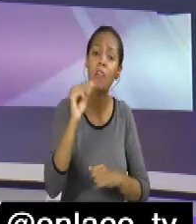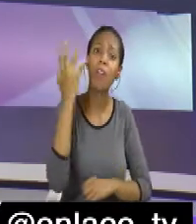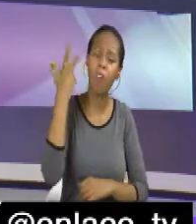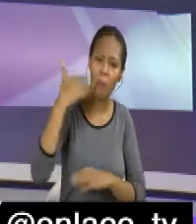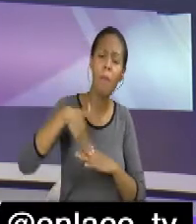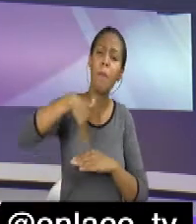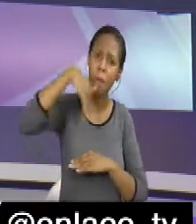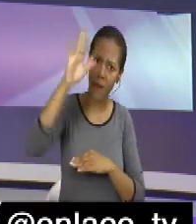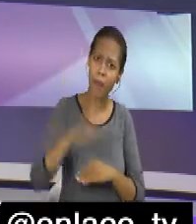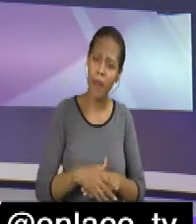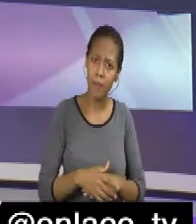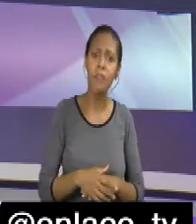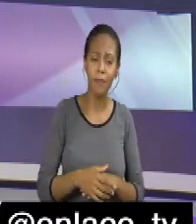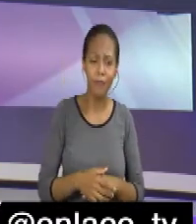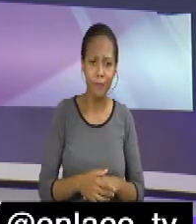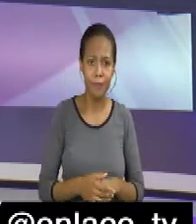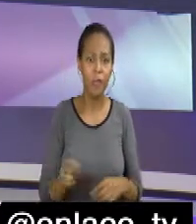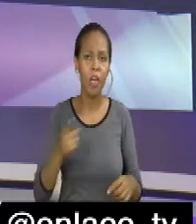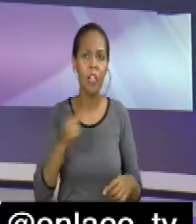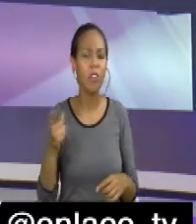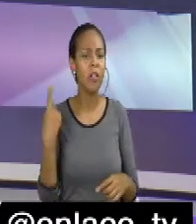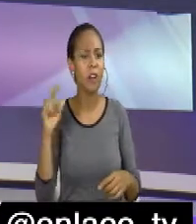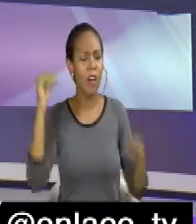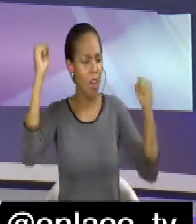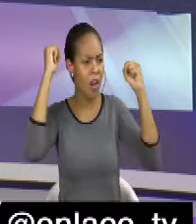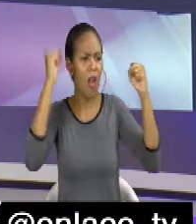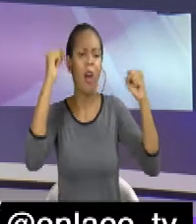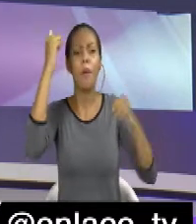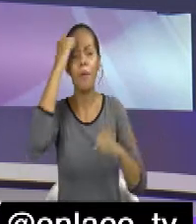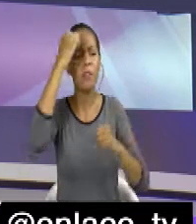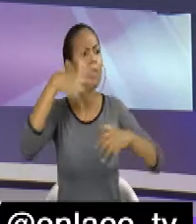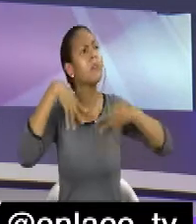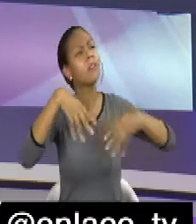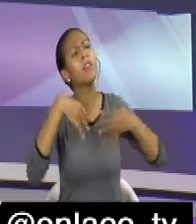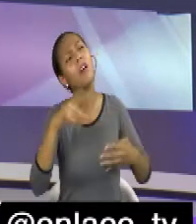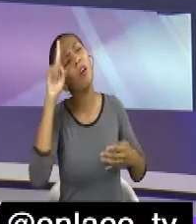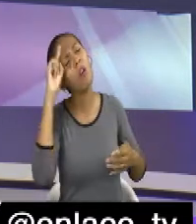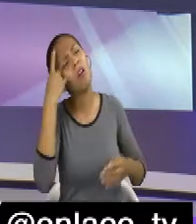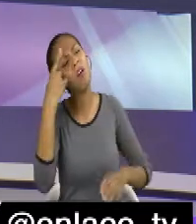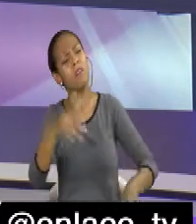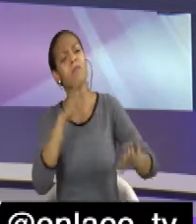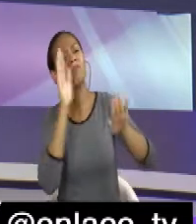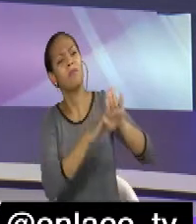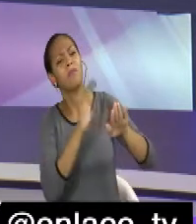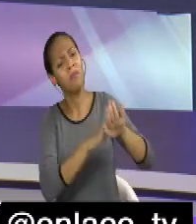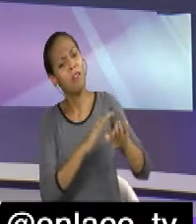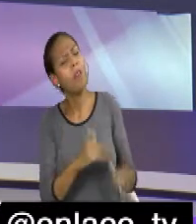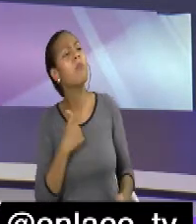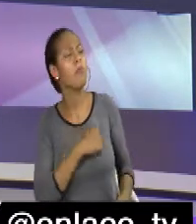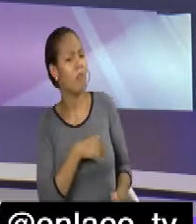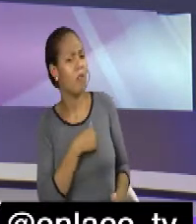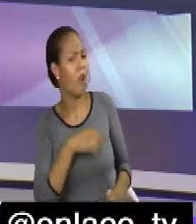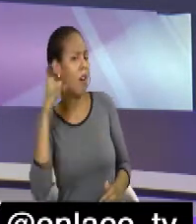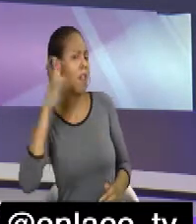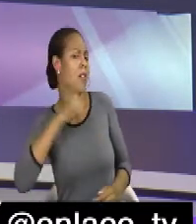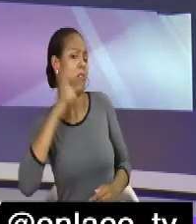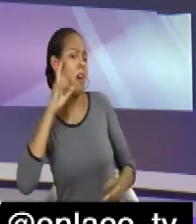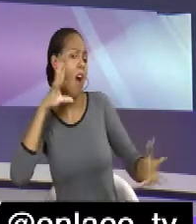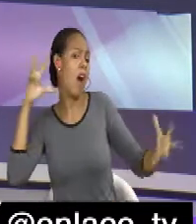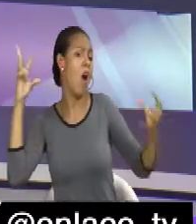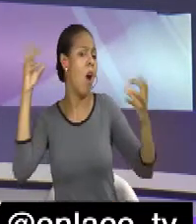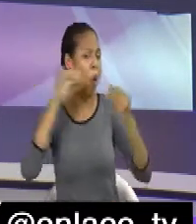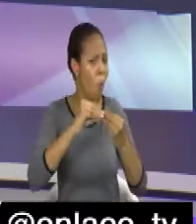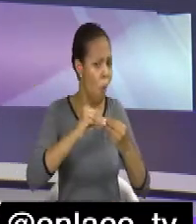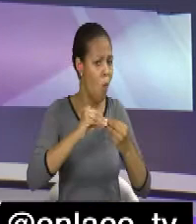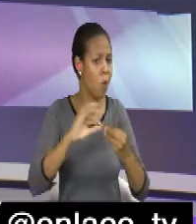se cumplió en el paro de los profesores que salieron a reclamarle una vez más al gobierno nacional que haya algún acuerdo para poder regresar a las aulas a